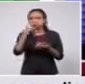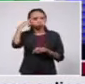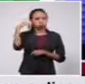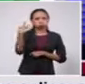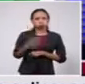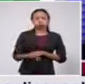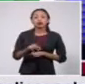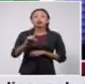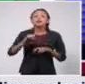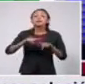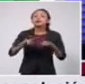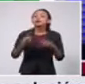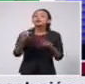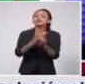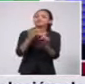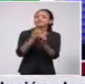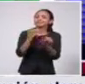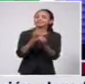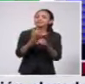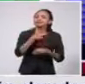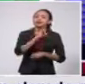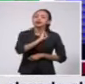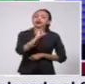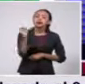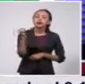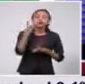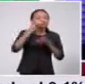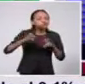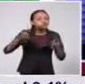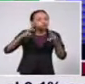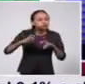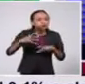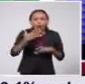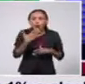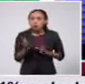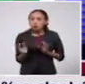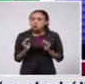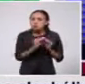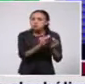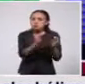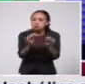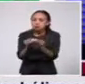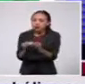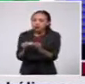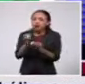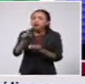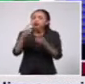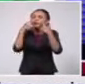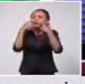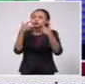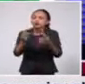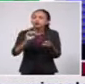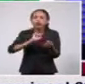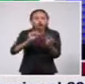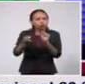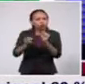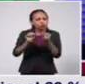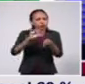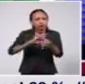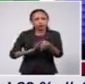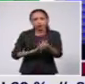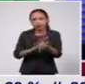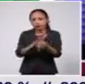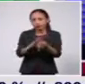que se trabaja para lograr esta información, que es mucho de valor en el control epidemiológico.